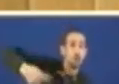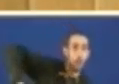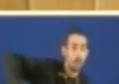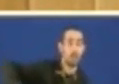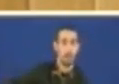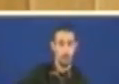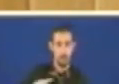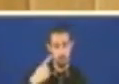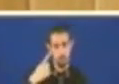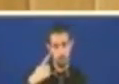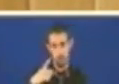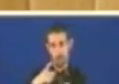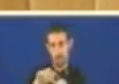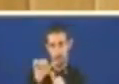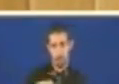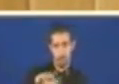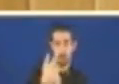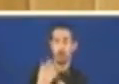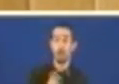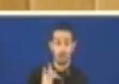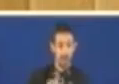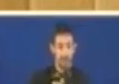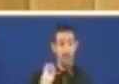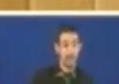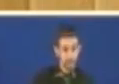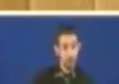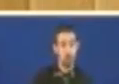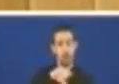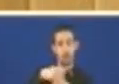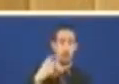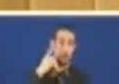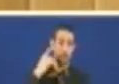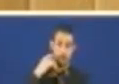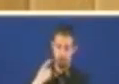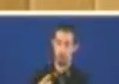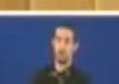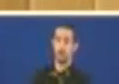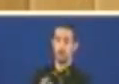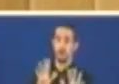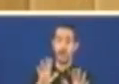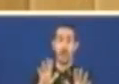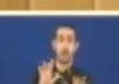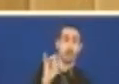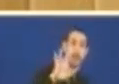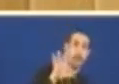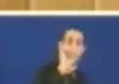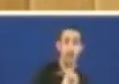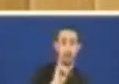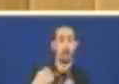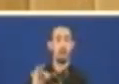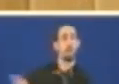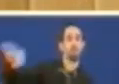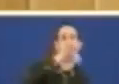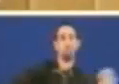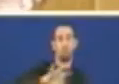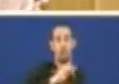de prácticas, aquel director de sucursal que botaba 10, 15 anos na oficina, agora rotan con moita